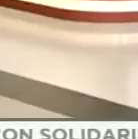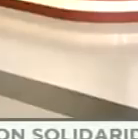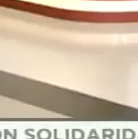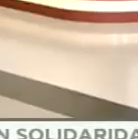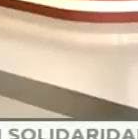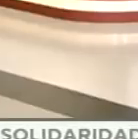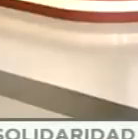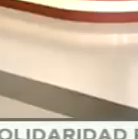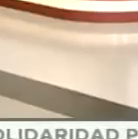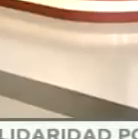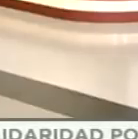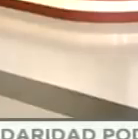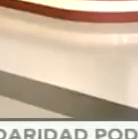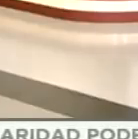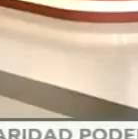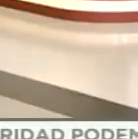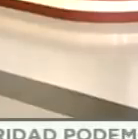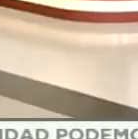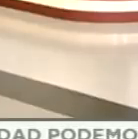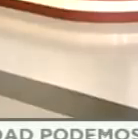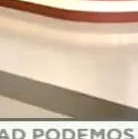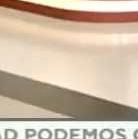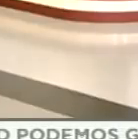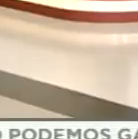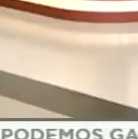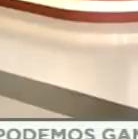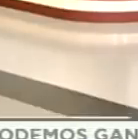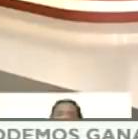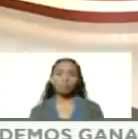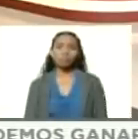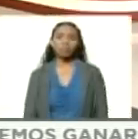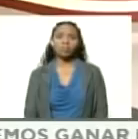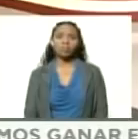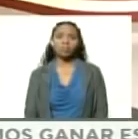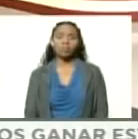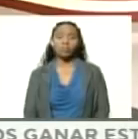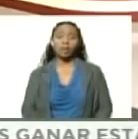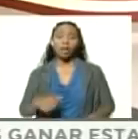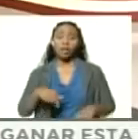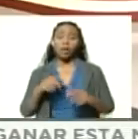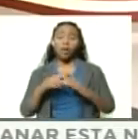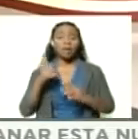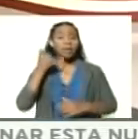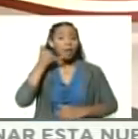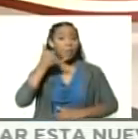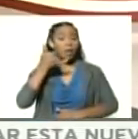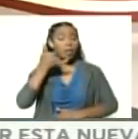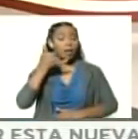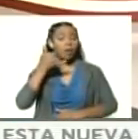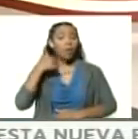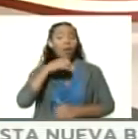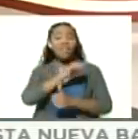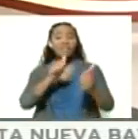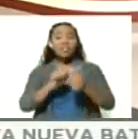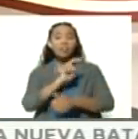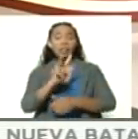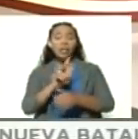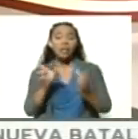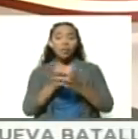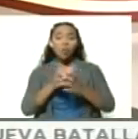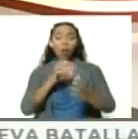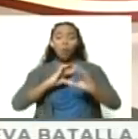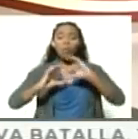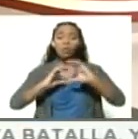Cordial saludo para todo el pueblo de Venezuela. Información de último minuto. A esta hora establecemos una llamada telefónica con el vicepresidente sectorial